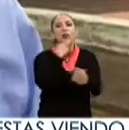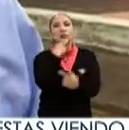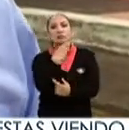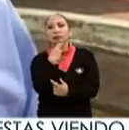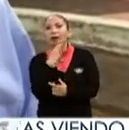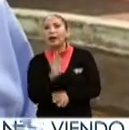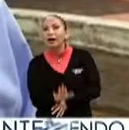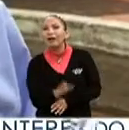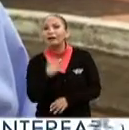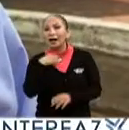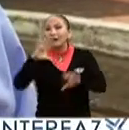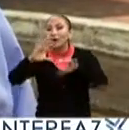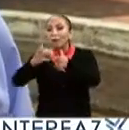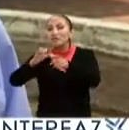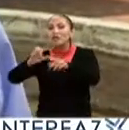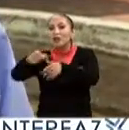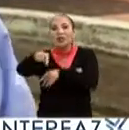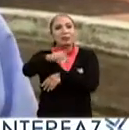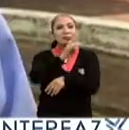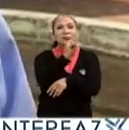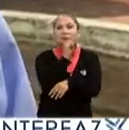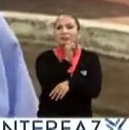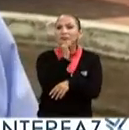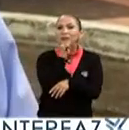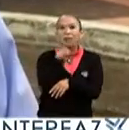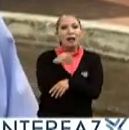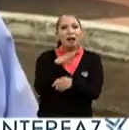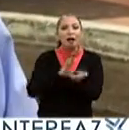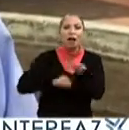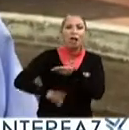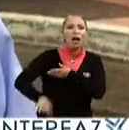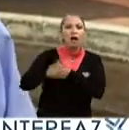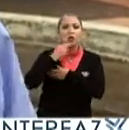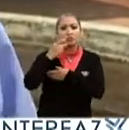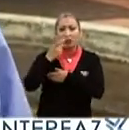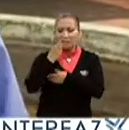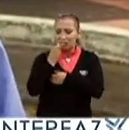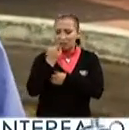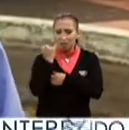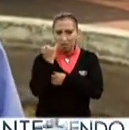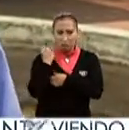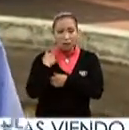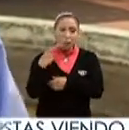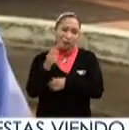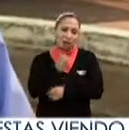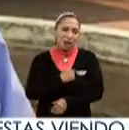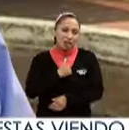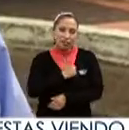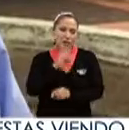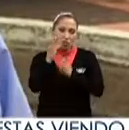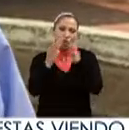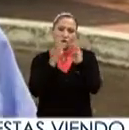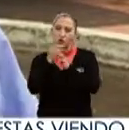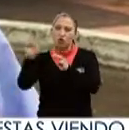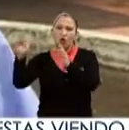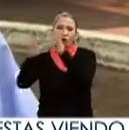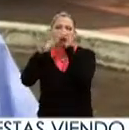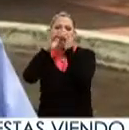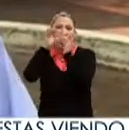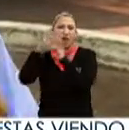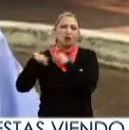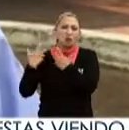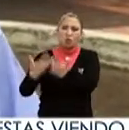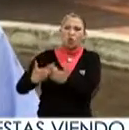manejarlo, y hay muchas comunidades que no han hecho a un lado el uso de ese idioma. Desgraciadamente, la famosa globalización nos